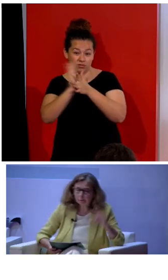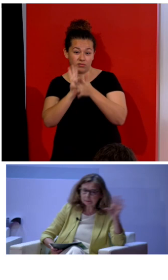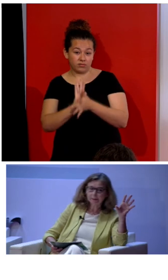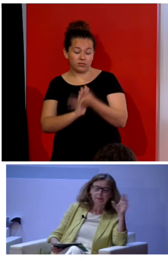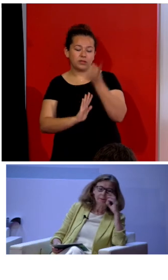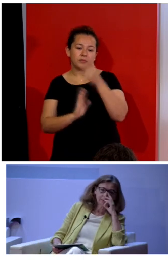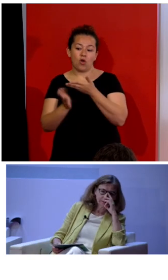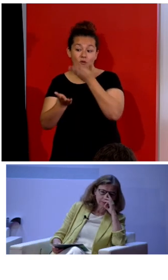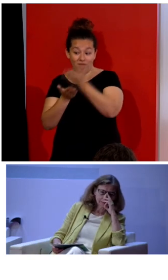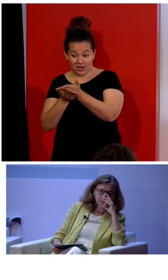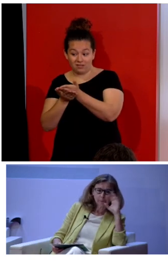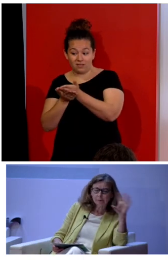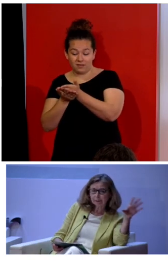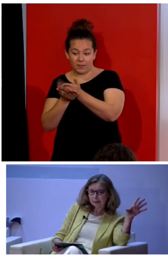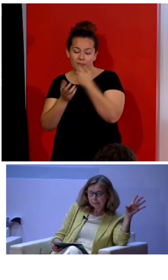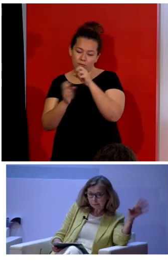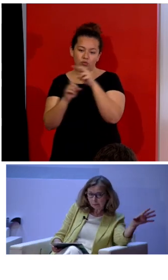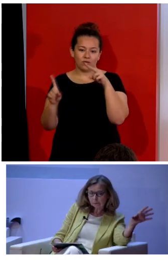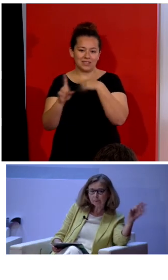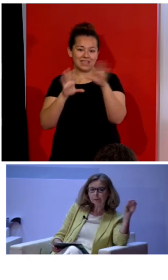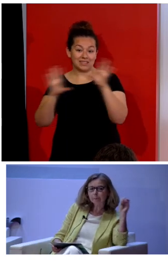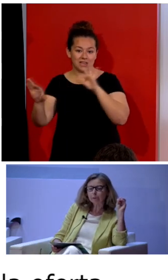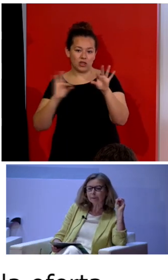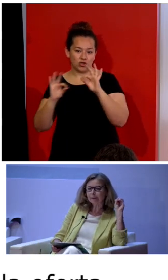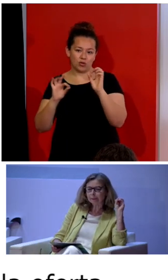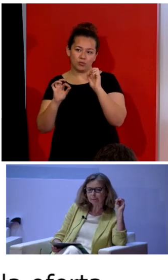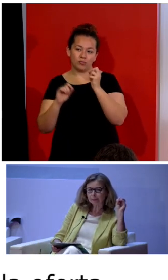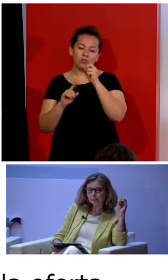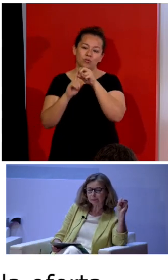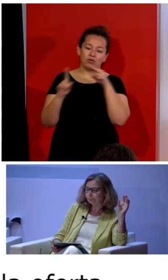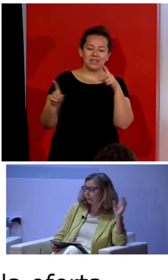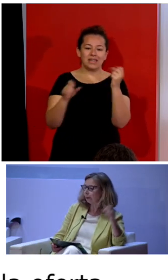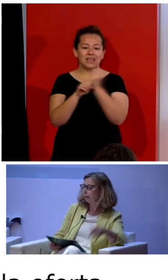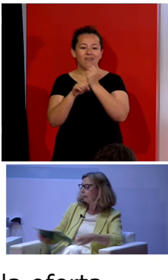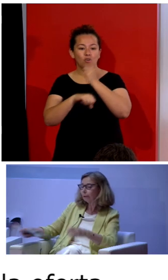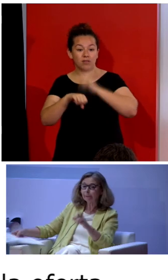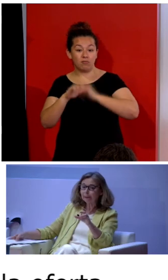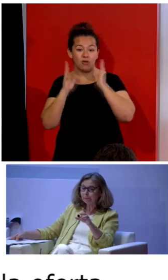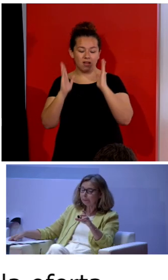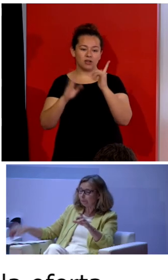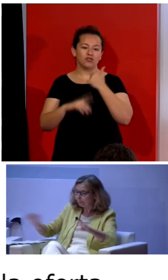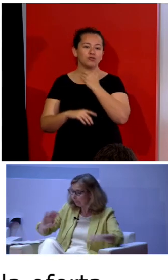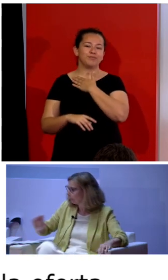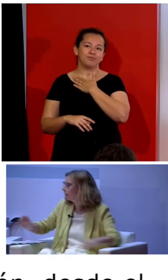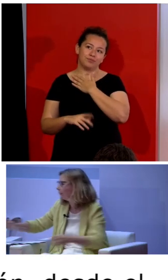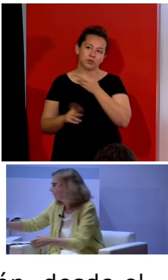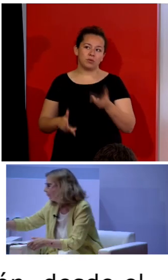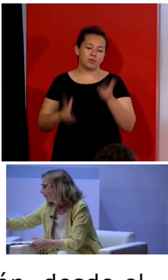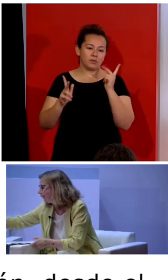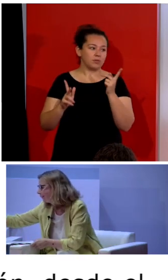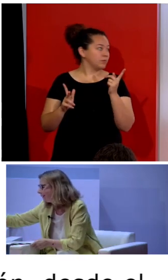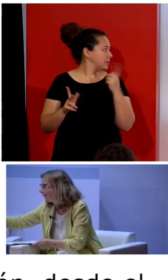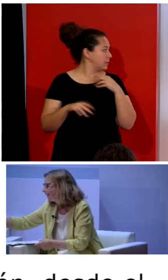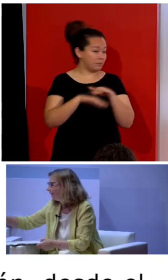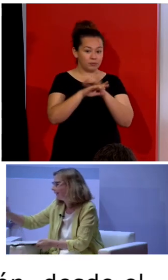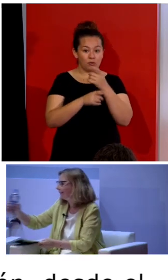tanto en la oferta, desde el punto de vista de la selección, desde el punto de vista del trabajo temporal, yo me voy a permitir, pero voy a beber un poco de agua así porque